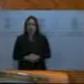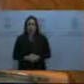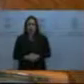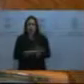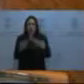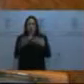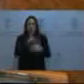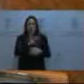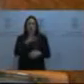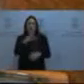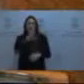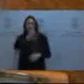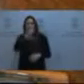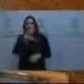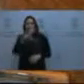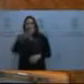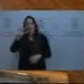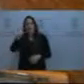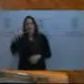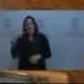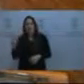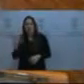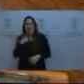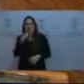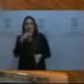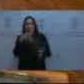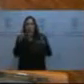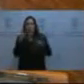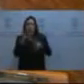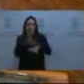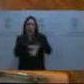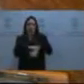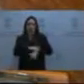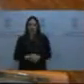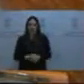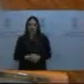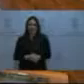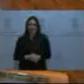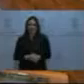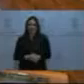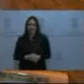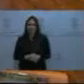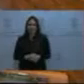Gracias, señor Rodríguez Feito. Para contestar tiene la palabra el Consejo de Gobierno.